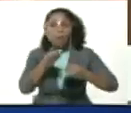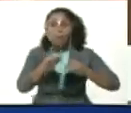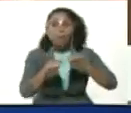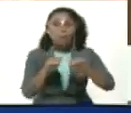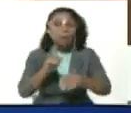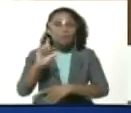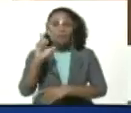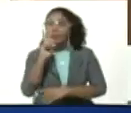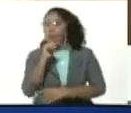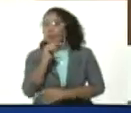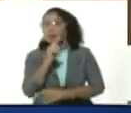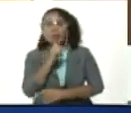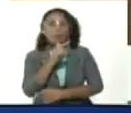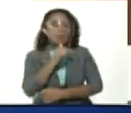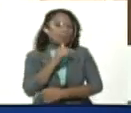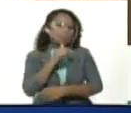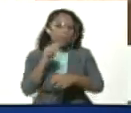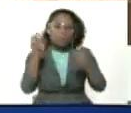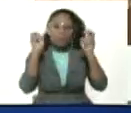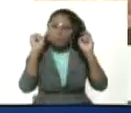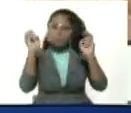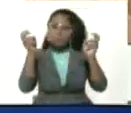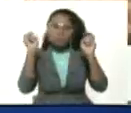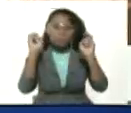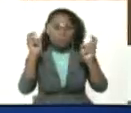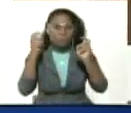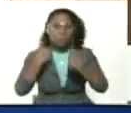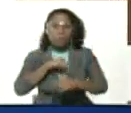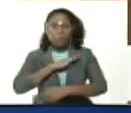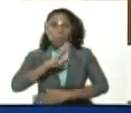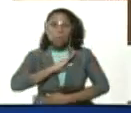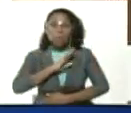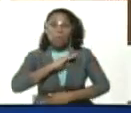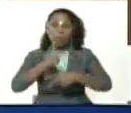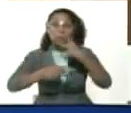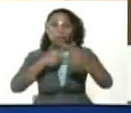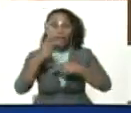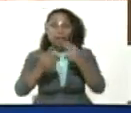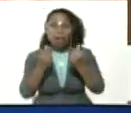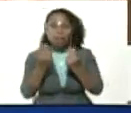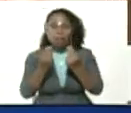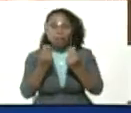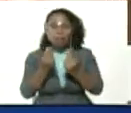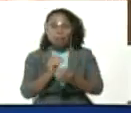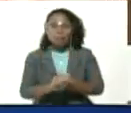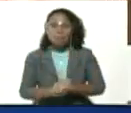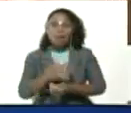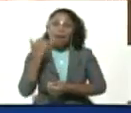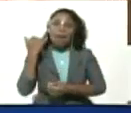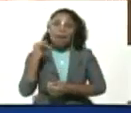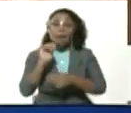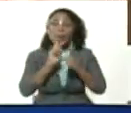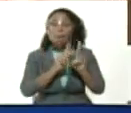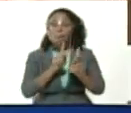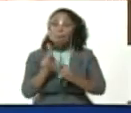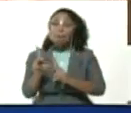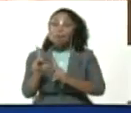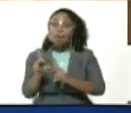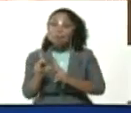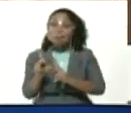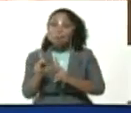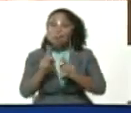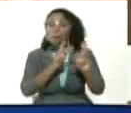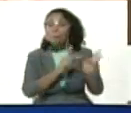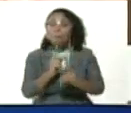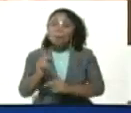No hay dogma en nuestra política económica. Tenemos un plan, el plan